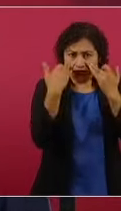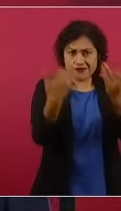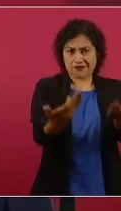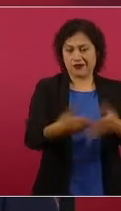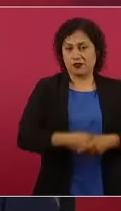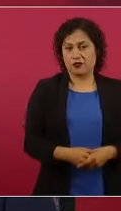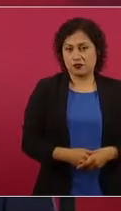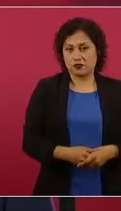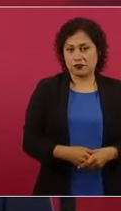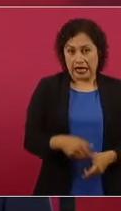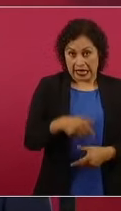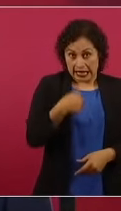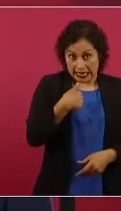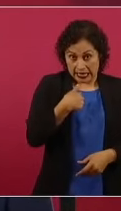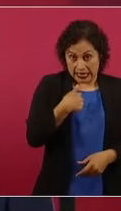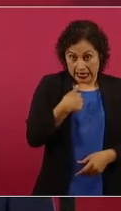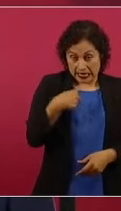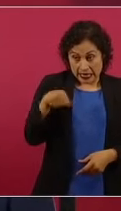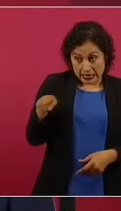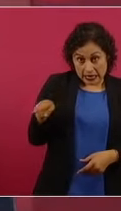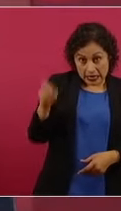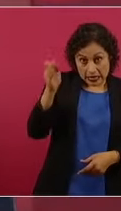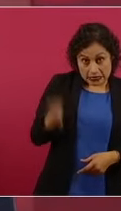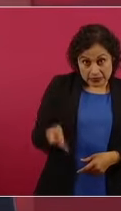Claro que estoy en contra de él.